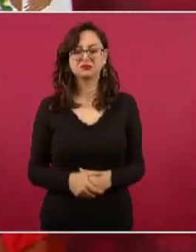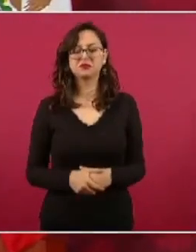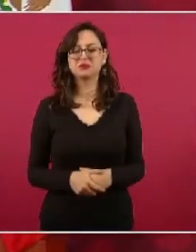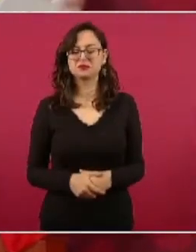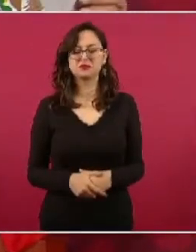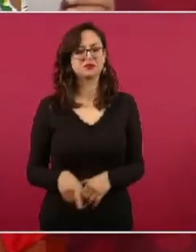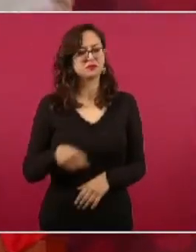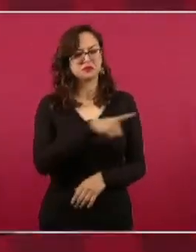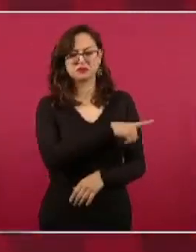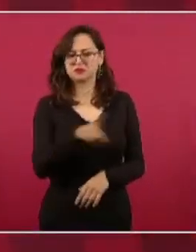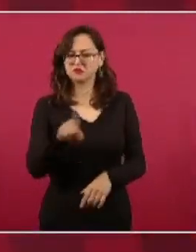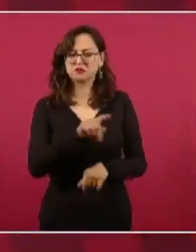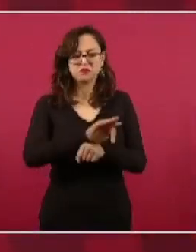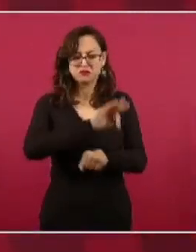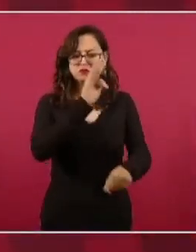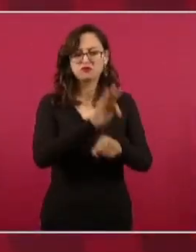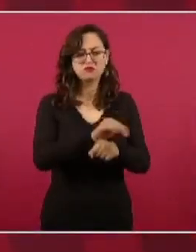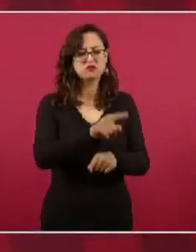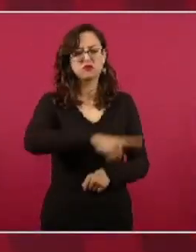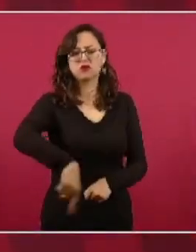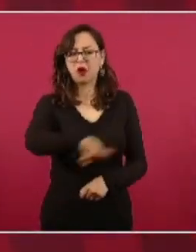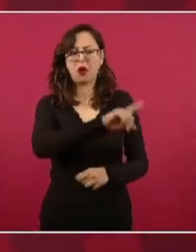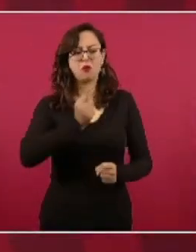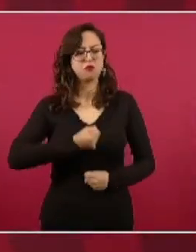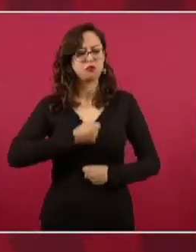darles todas las garantías,